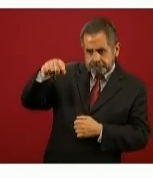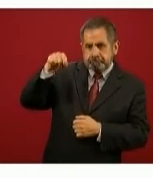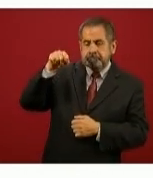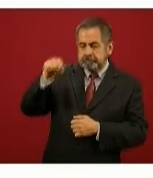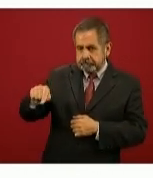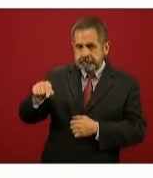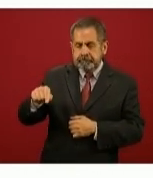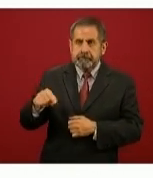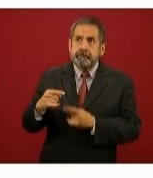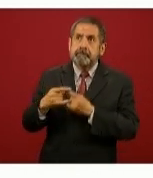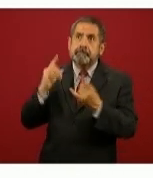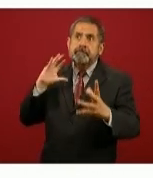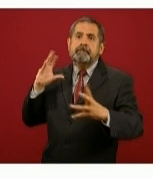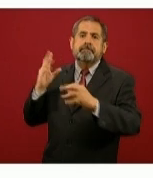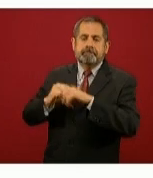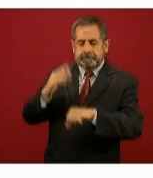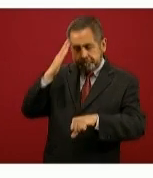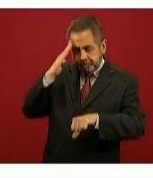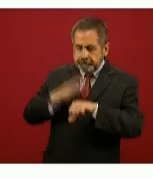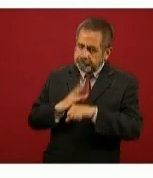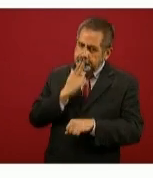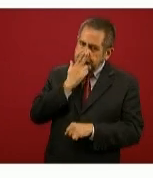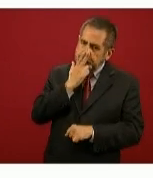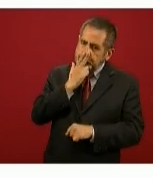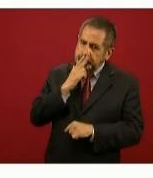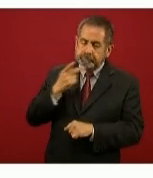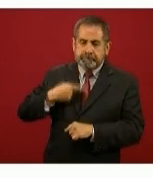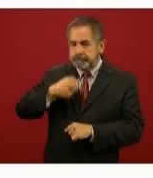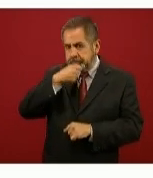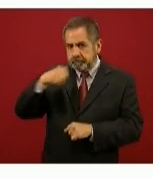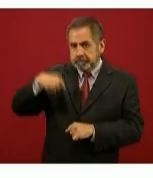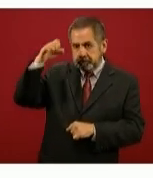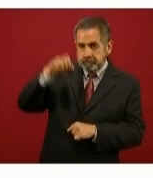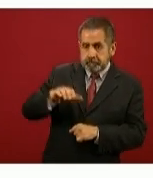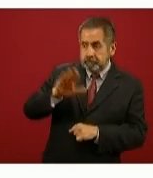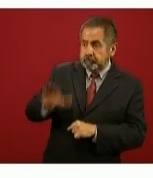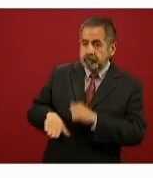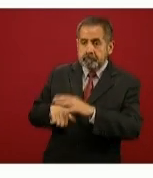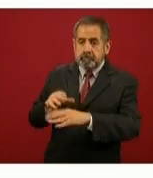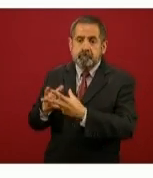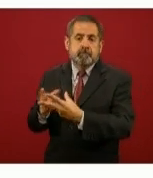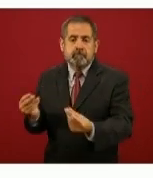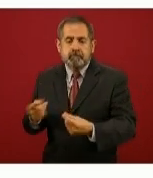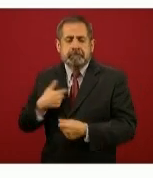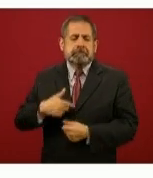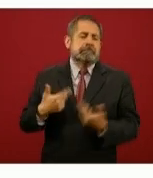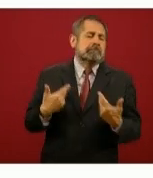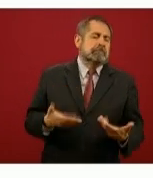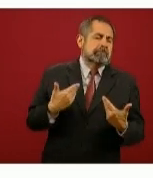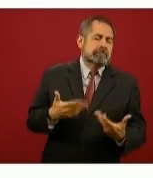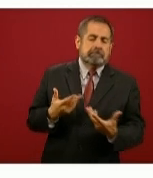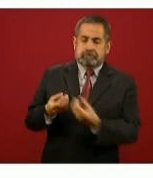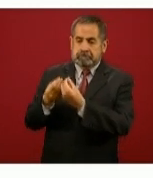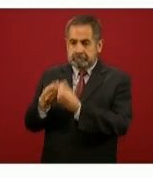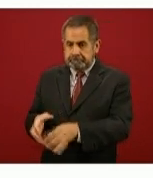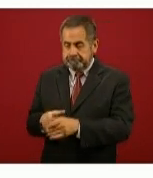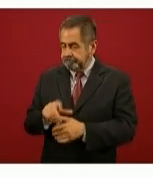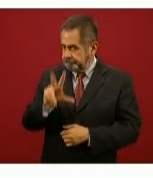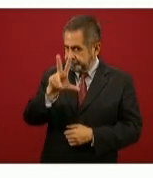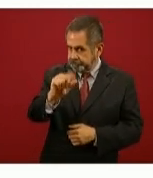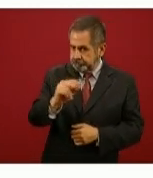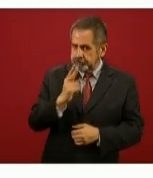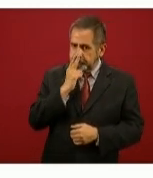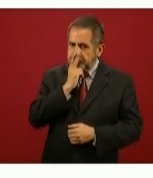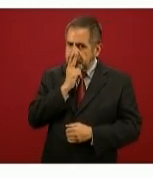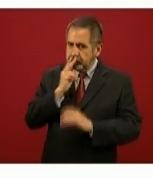la memoria histórica de nuestra patria y no podemos permitirnos que por omisiones les dejemos caer en una situación